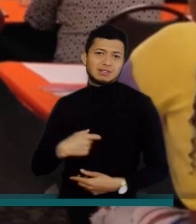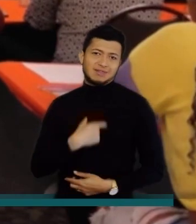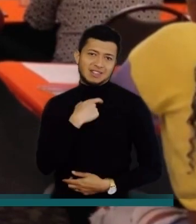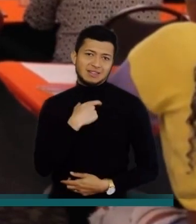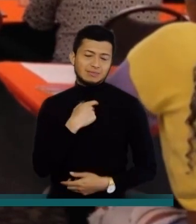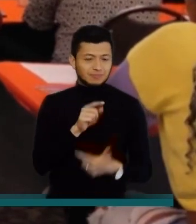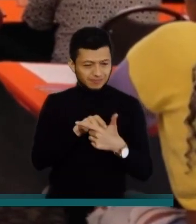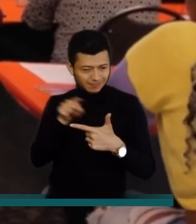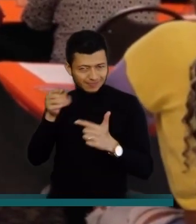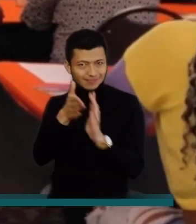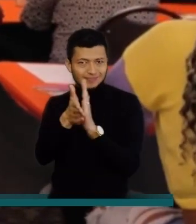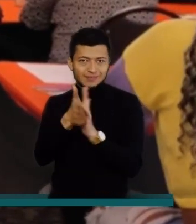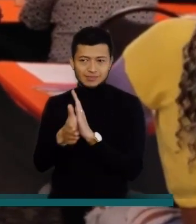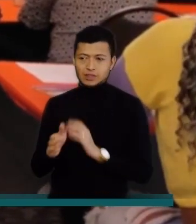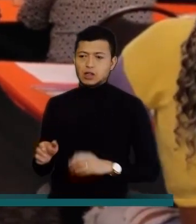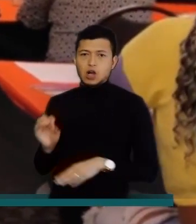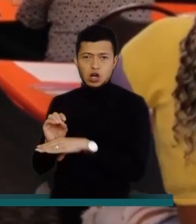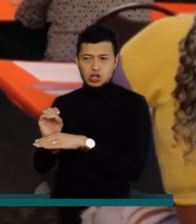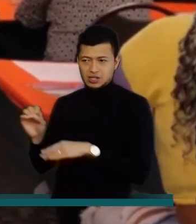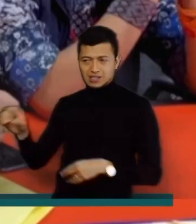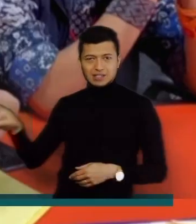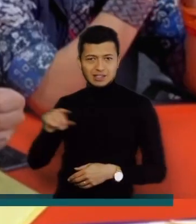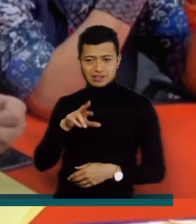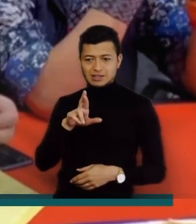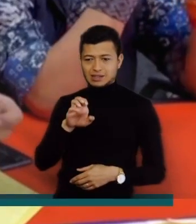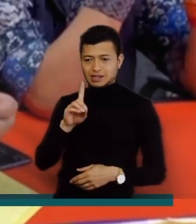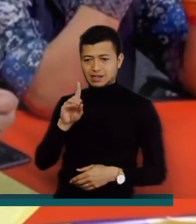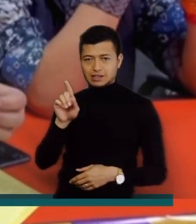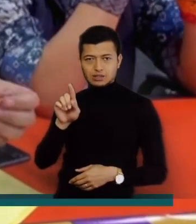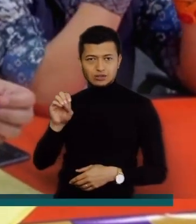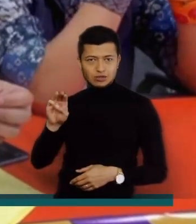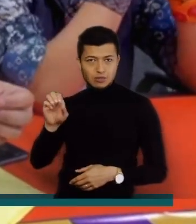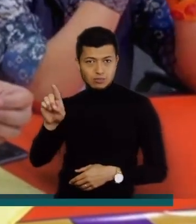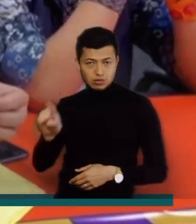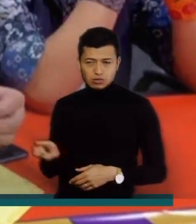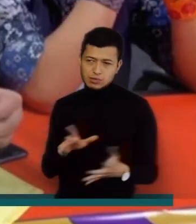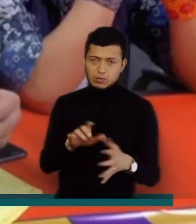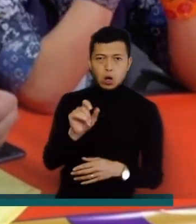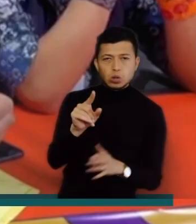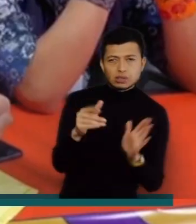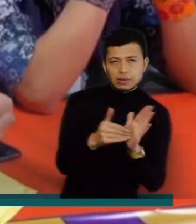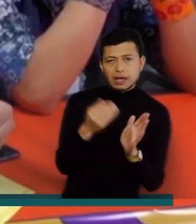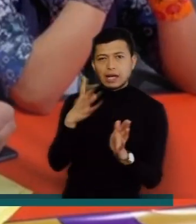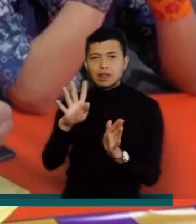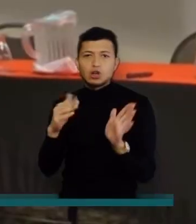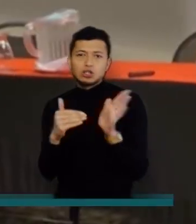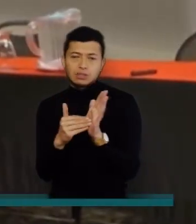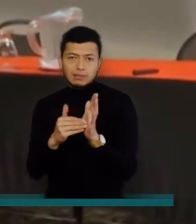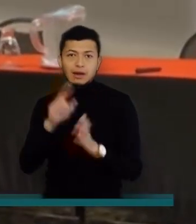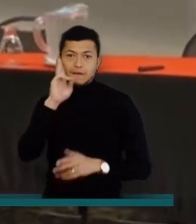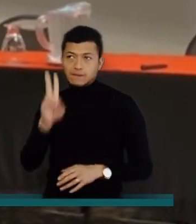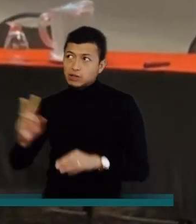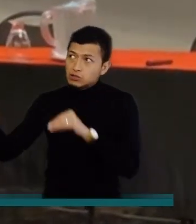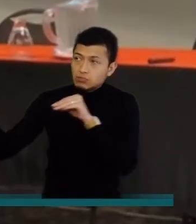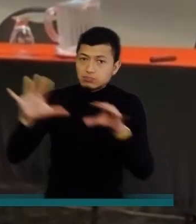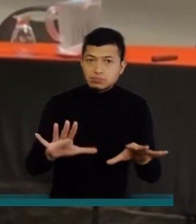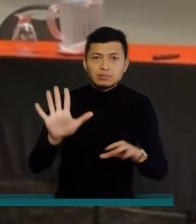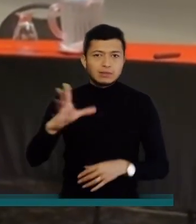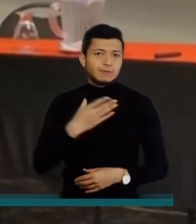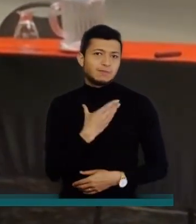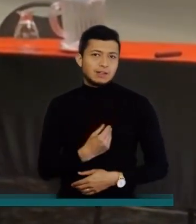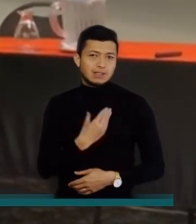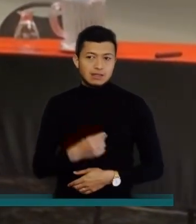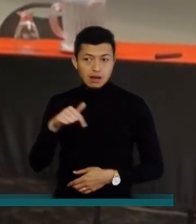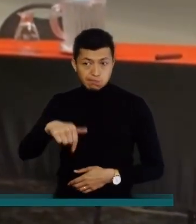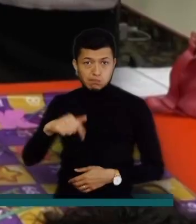retomos entre 12.000 y 14.000 venezolanos conviven con el VIH en Colombia esta enfermedad ha tenido grandes avances